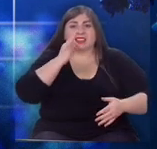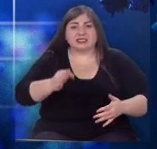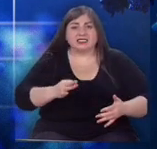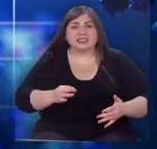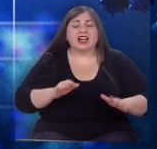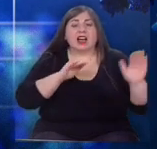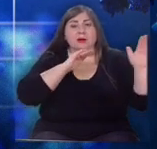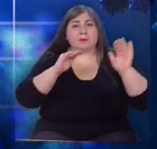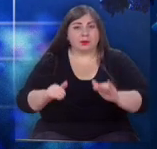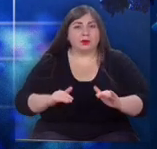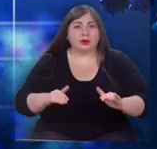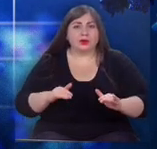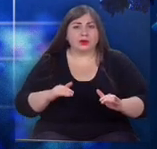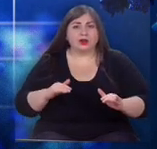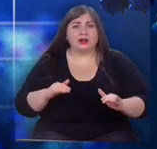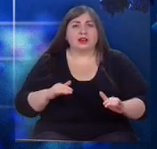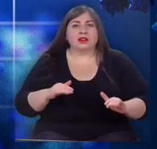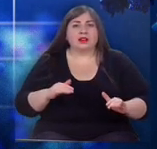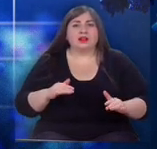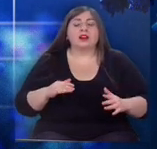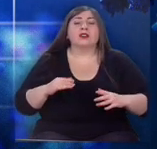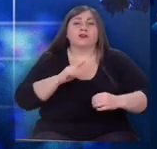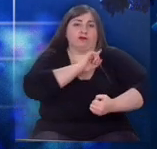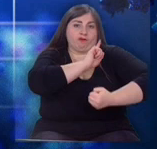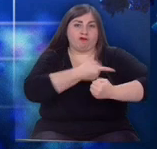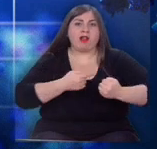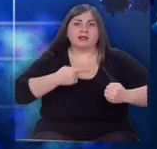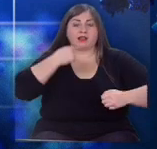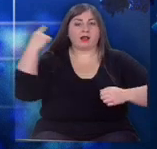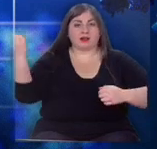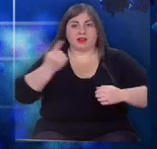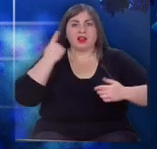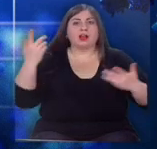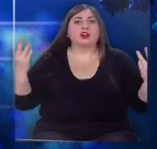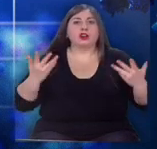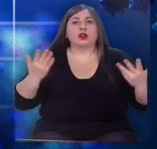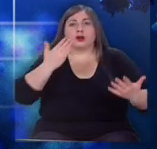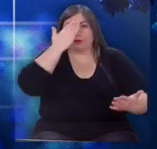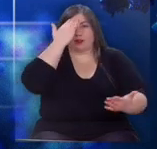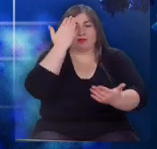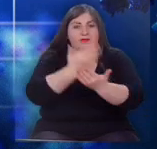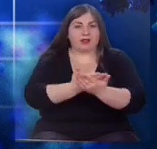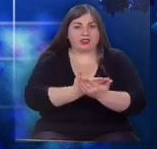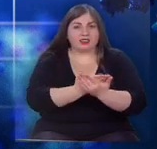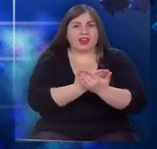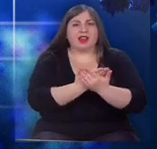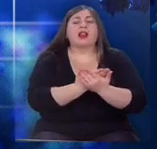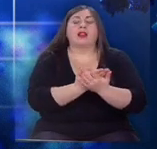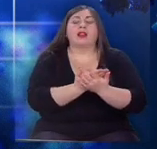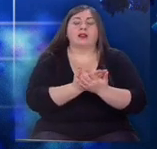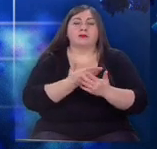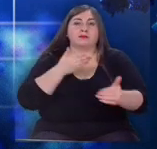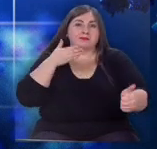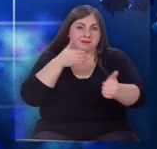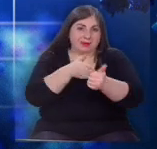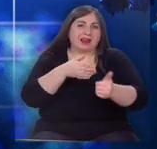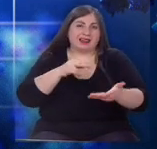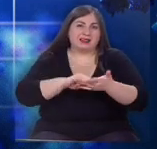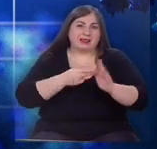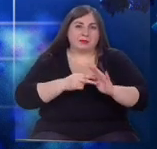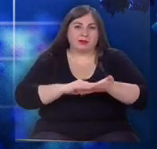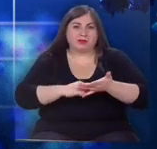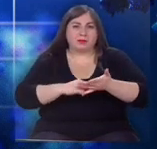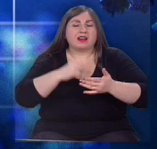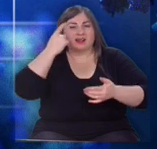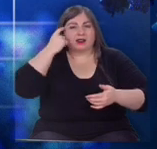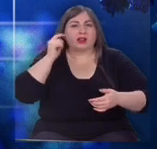de apoyo, de campaña, de fuerza general respecto de cómo enfrentar a quizás a nivel más centralizado este problema. Yo